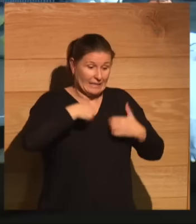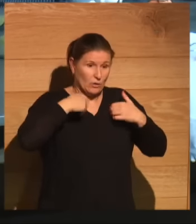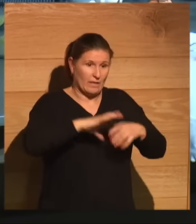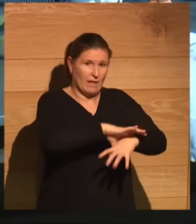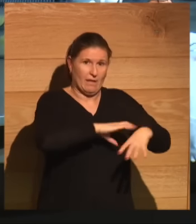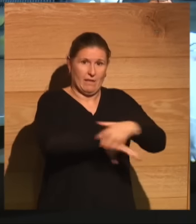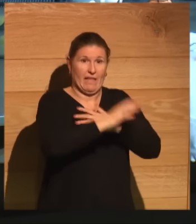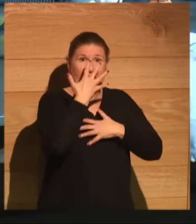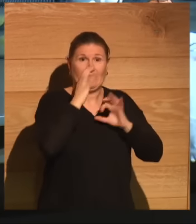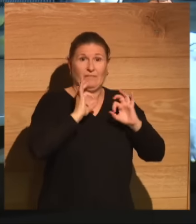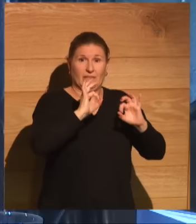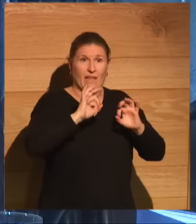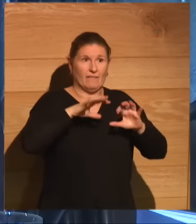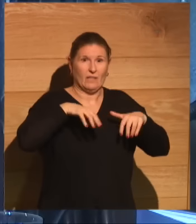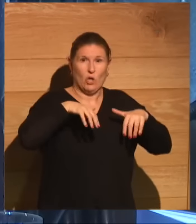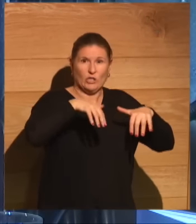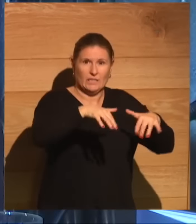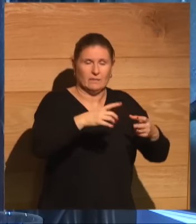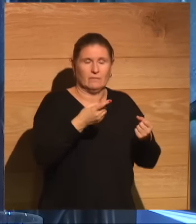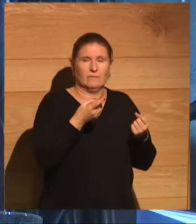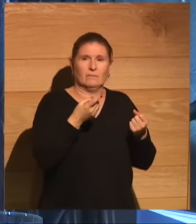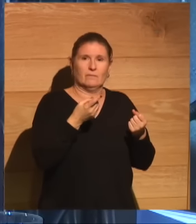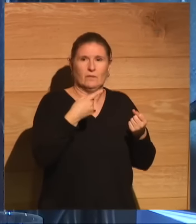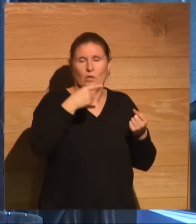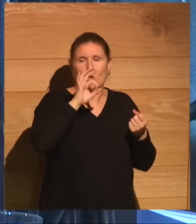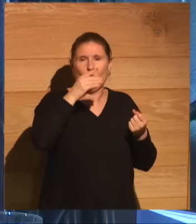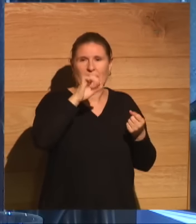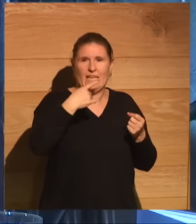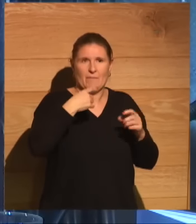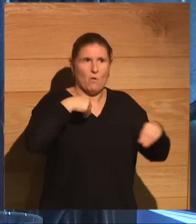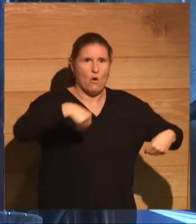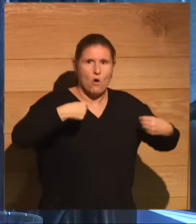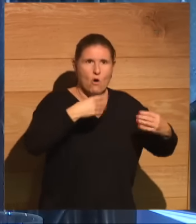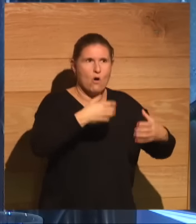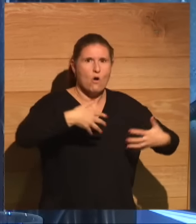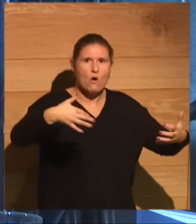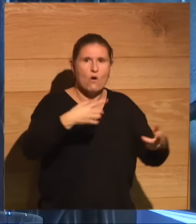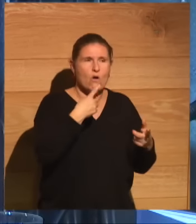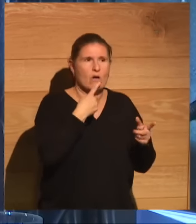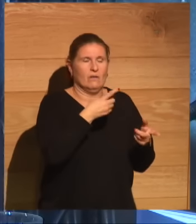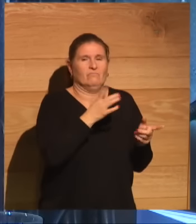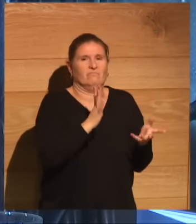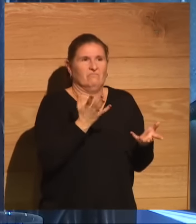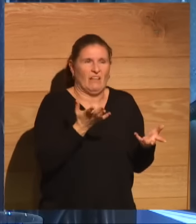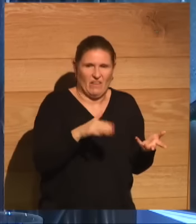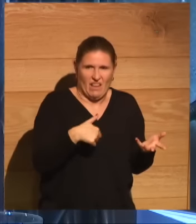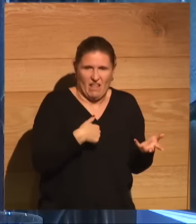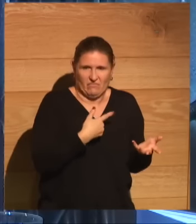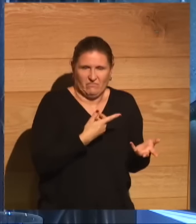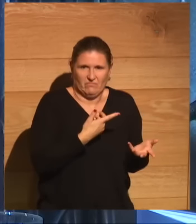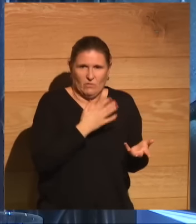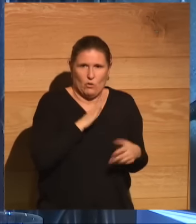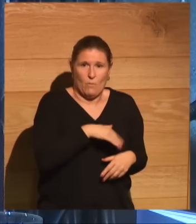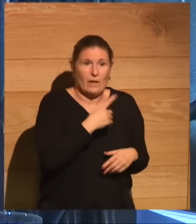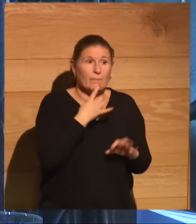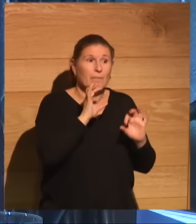narices de estar dentro del traje de Godzilla. Pero él decía que no, que porque de repente el transformarte a través de ir